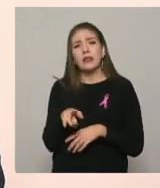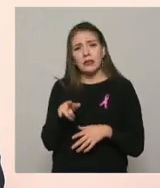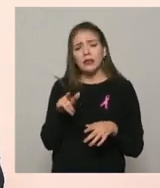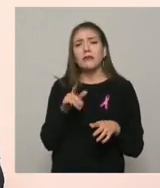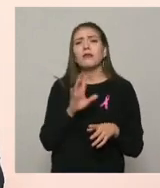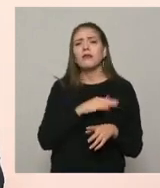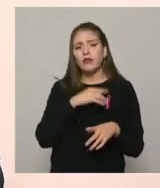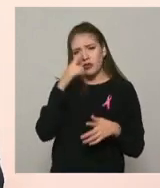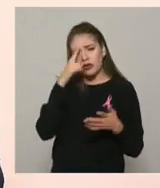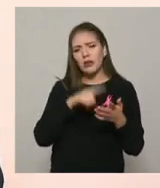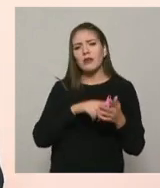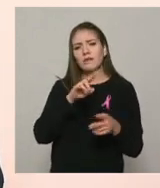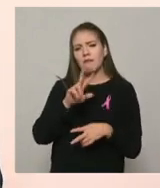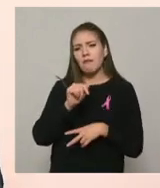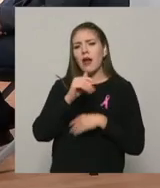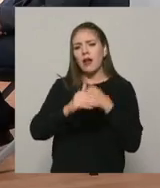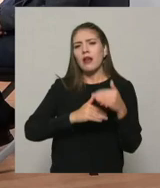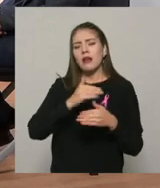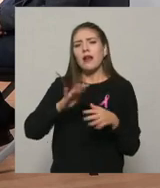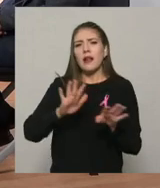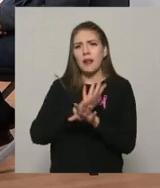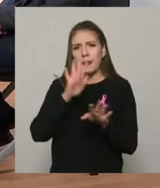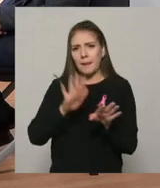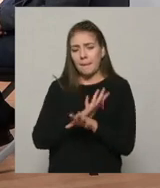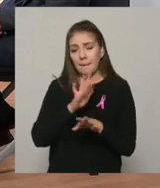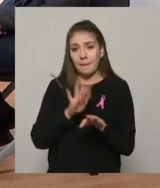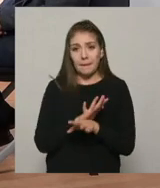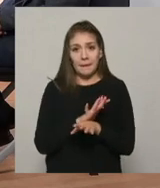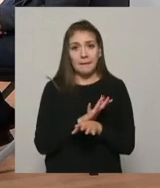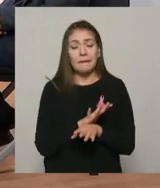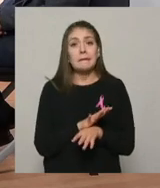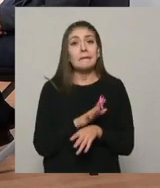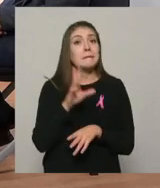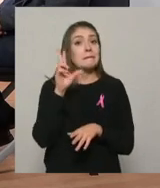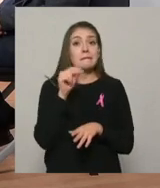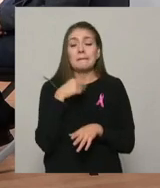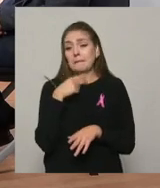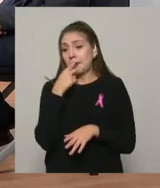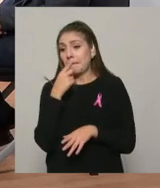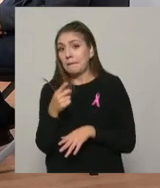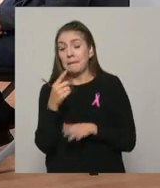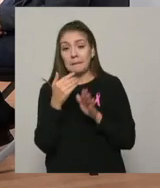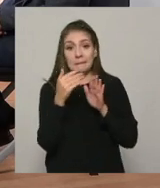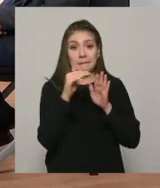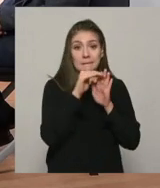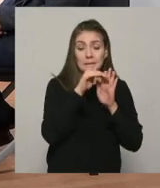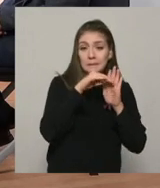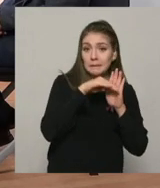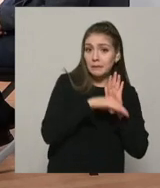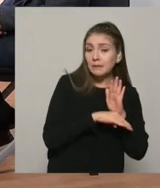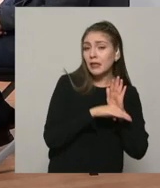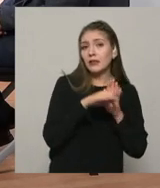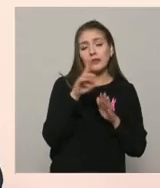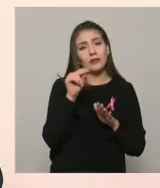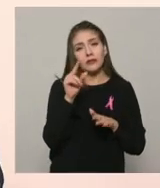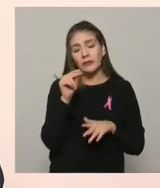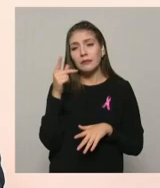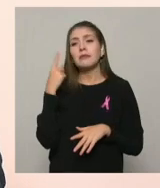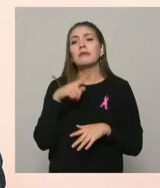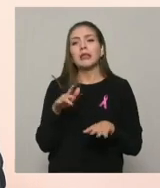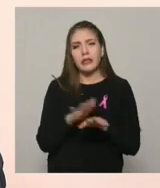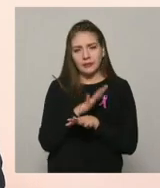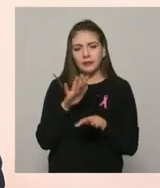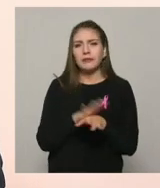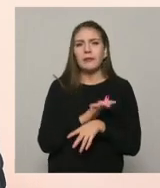cambiando. No quiere decir que vayan a disminuir, pero van a cambiar. Lo que sí ha cambiado, de hecho, es el trabajo de los periodistas,